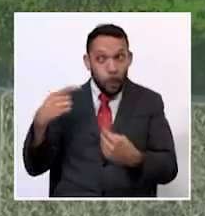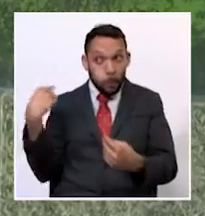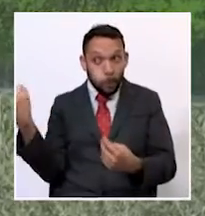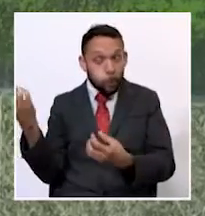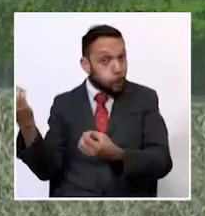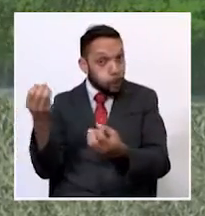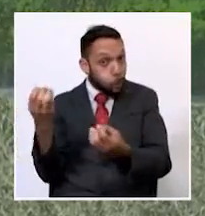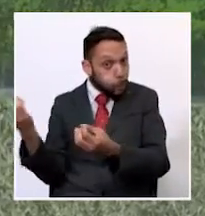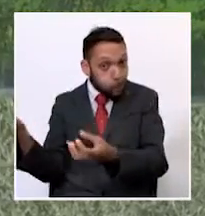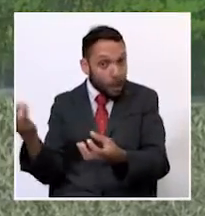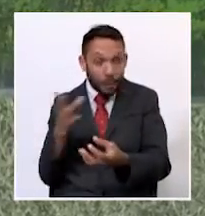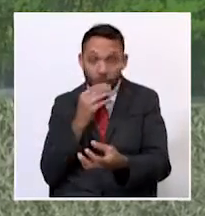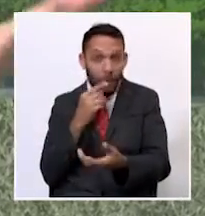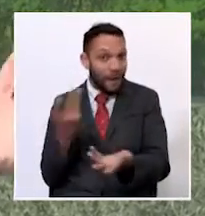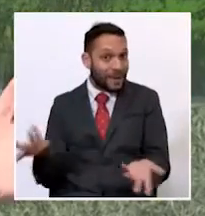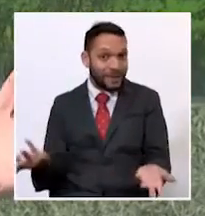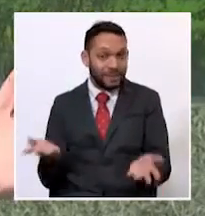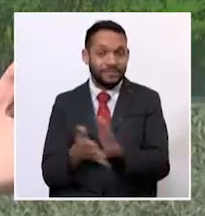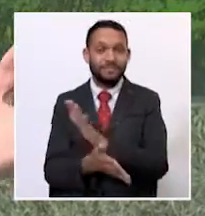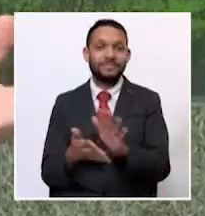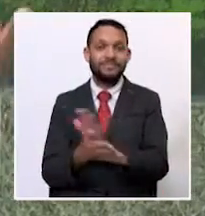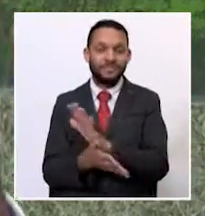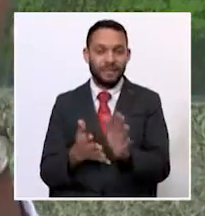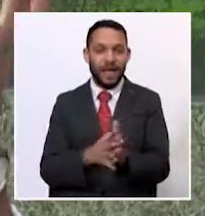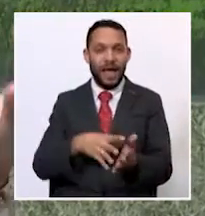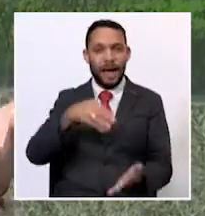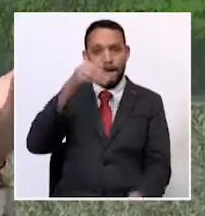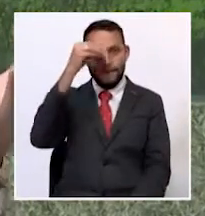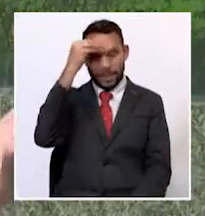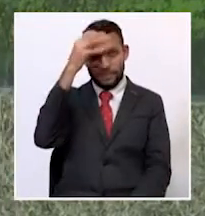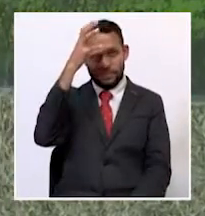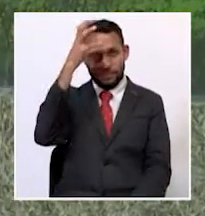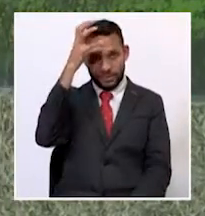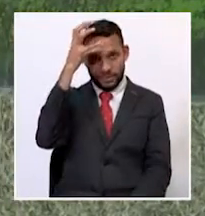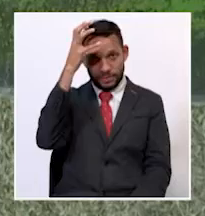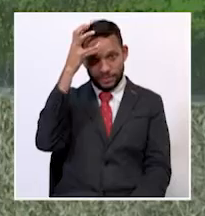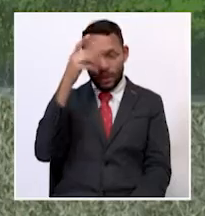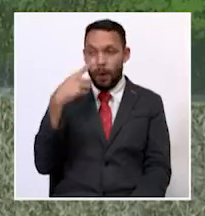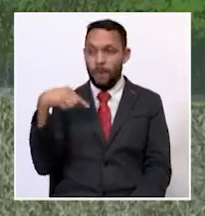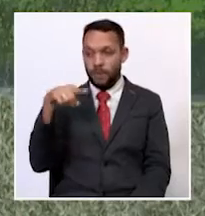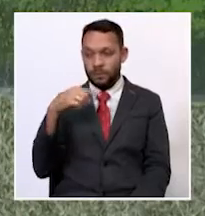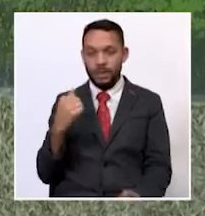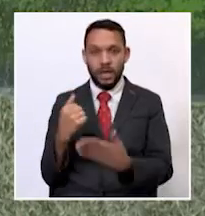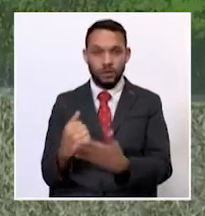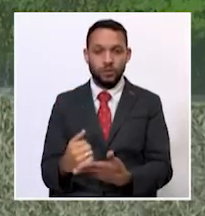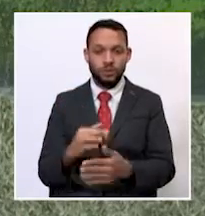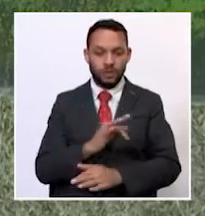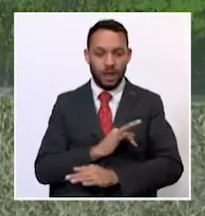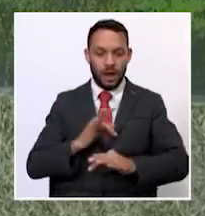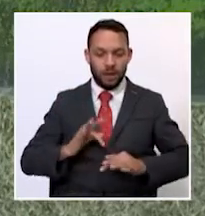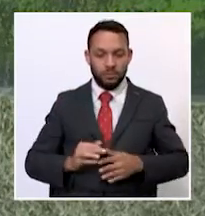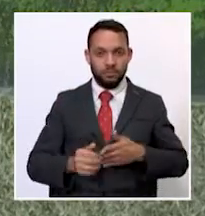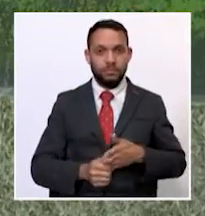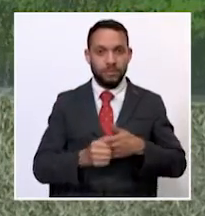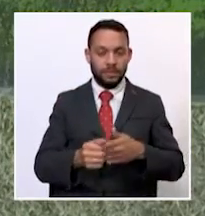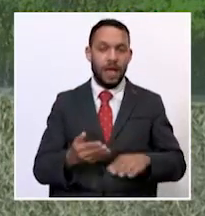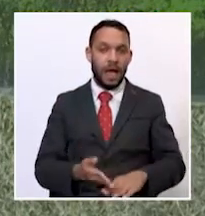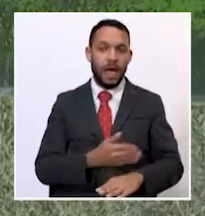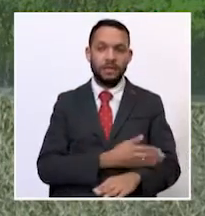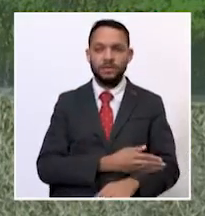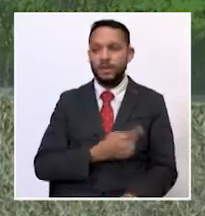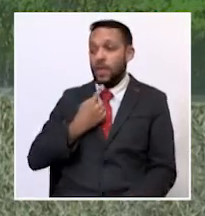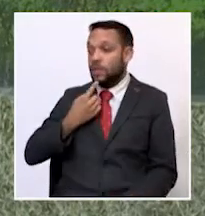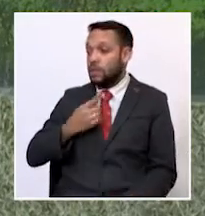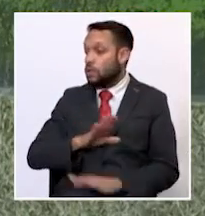eso es lo que todos ustedes deberían de conocer dentro de las muchas posibilidades terapéuticas que tenemos antes de decirle a un